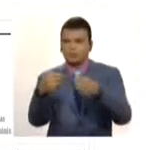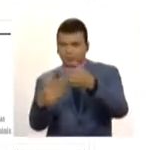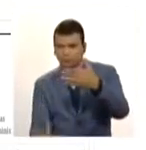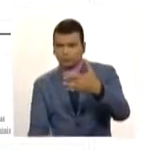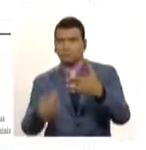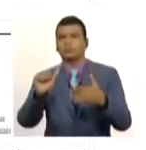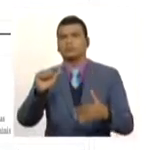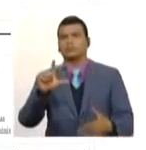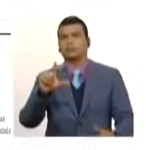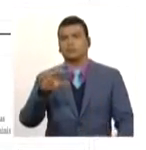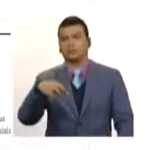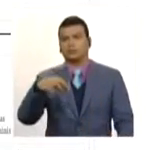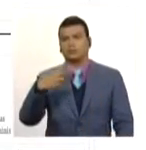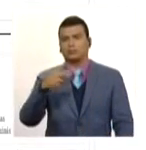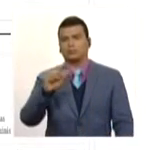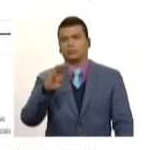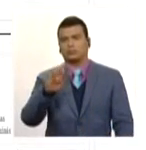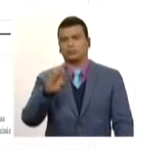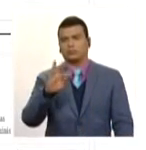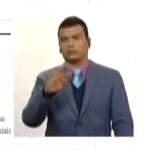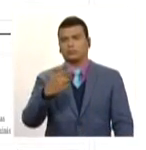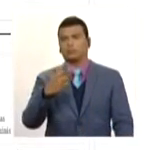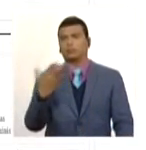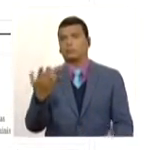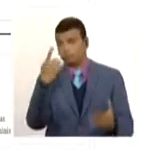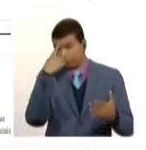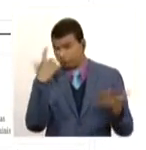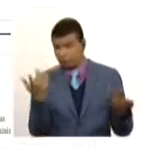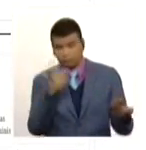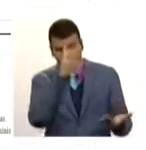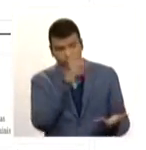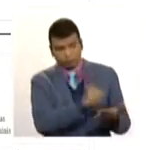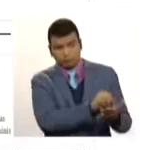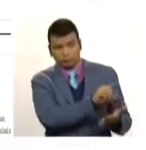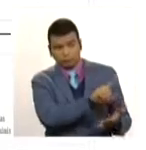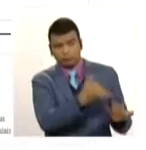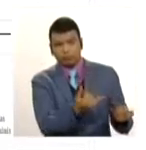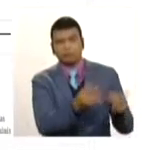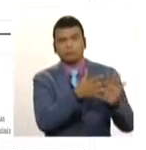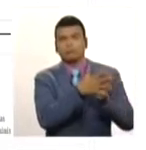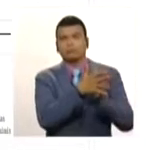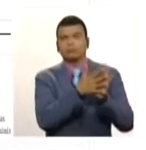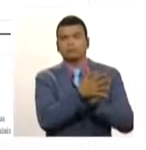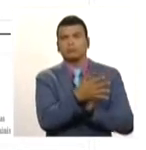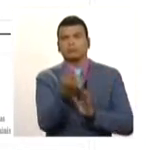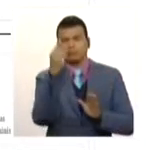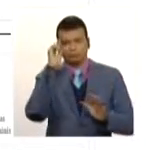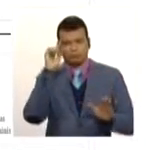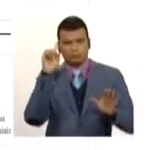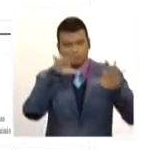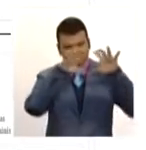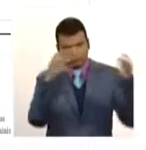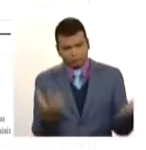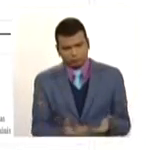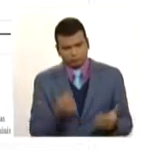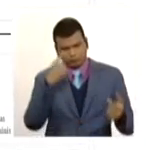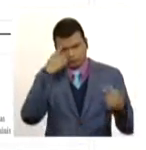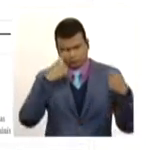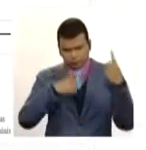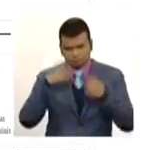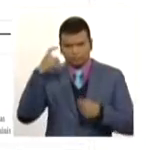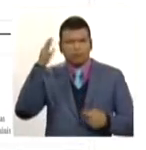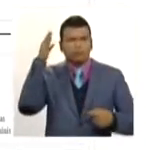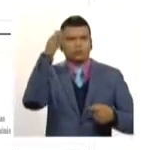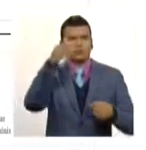los diferentes diarios de nuestro planeta Tierra. ¿Qué opina el doctor Almario ahora que estamos hablando de esta visión global que tenemos que tener desde